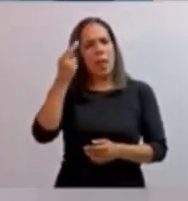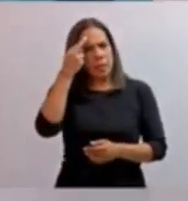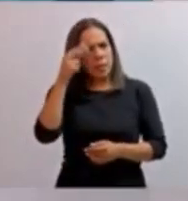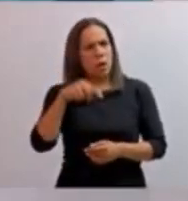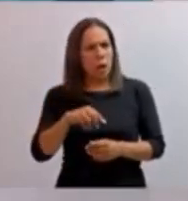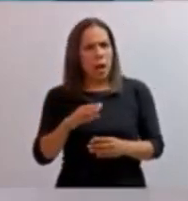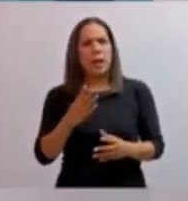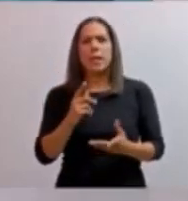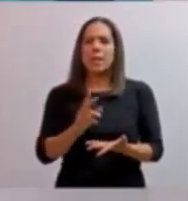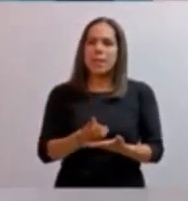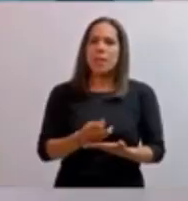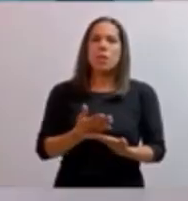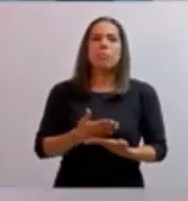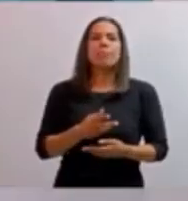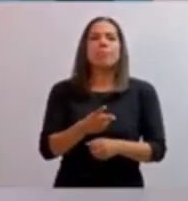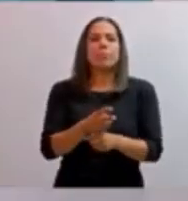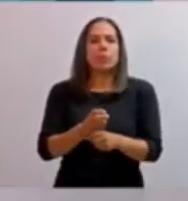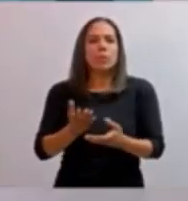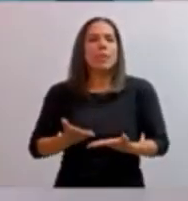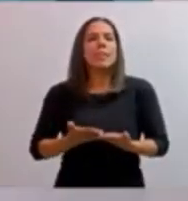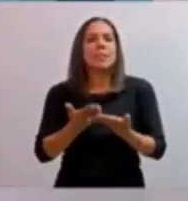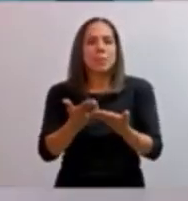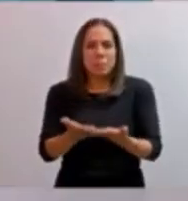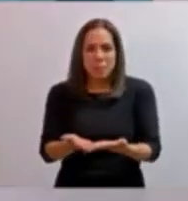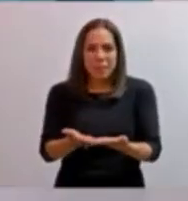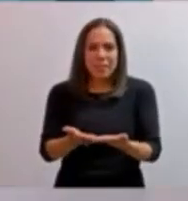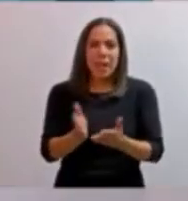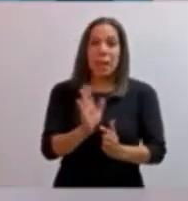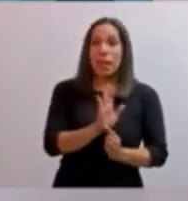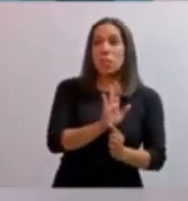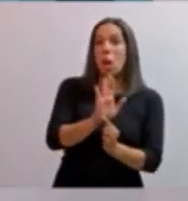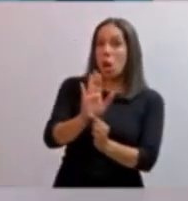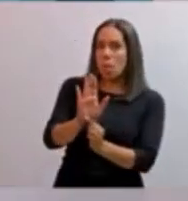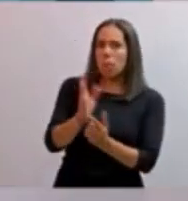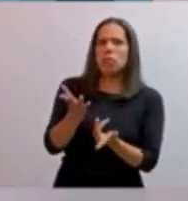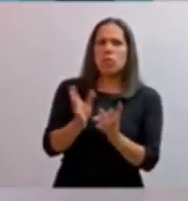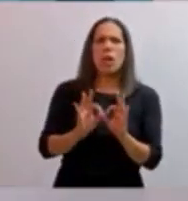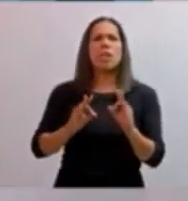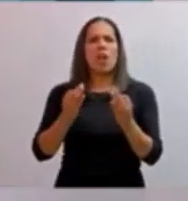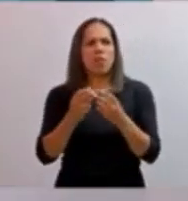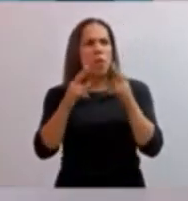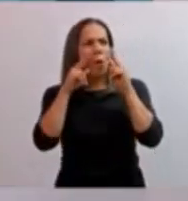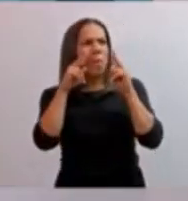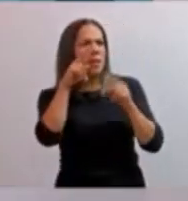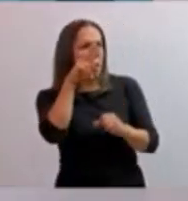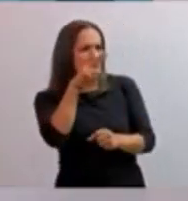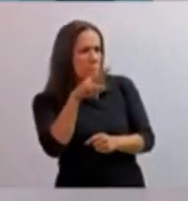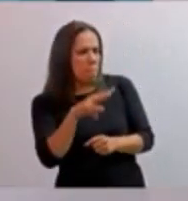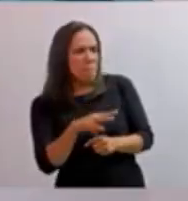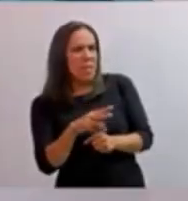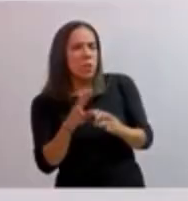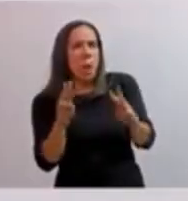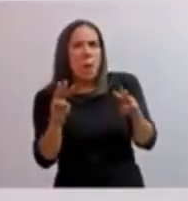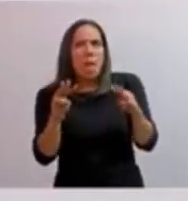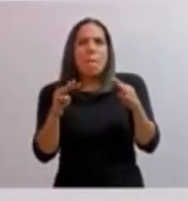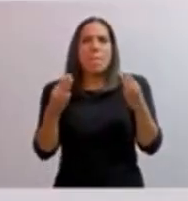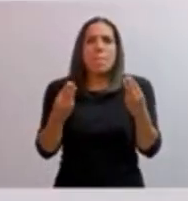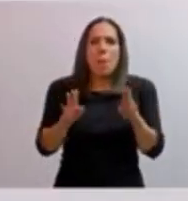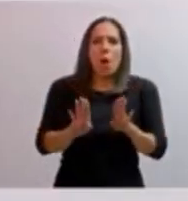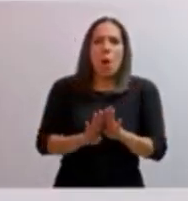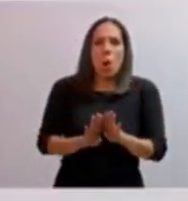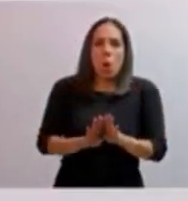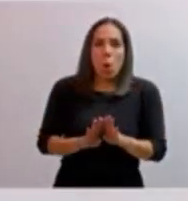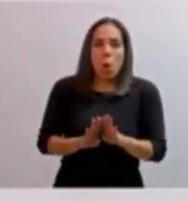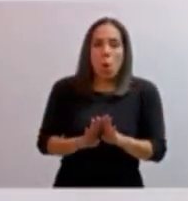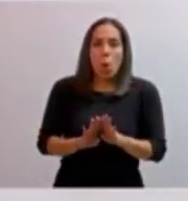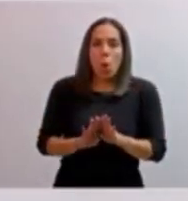momento en el que nuestras invitadas expondrán su perspectiva y posteriormente se abrirá un espacio para dar respuesta a aquellas preguntas que formularon las